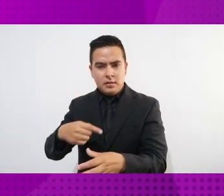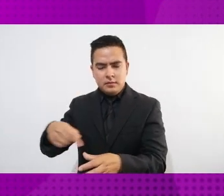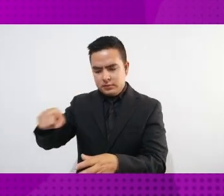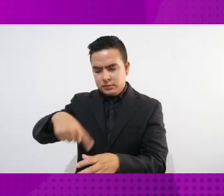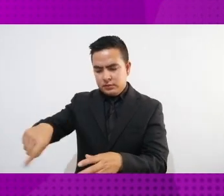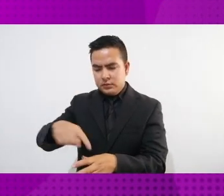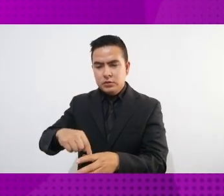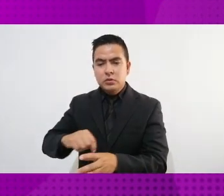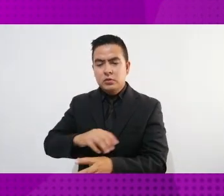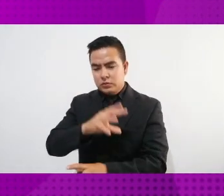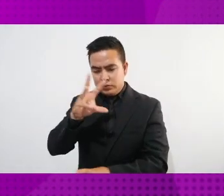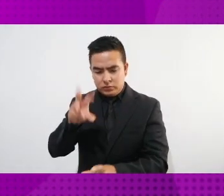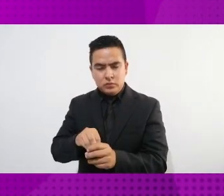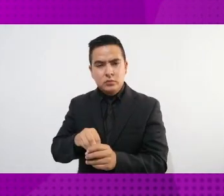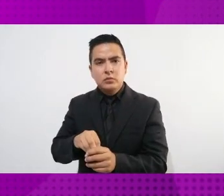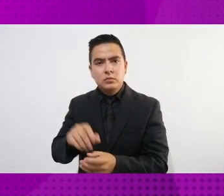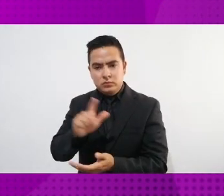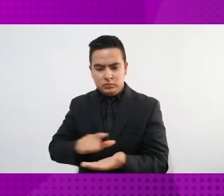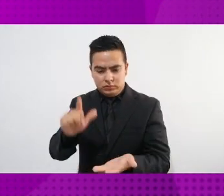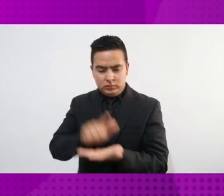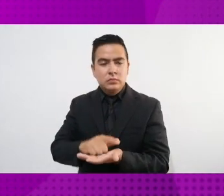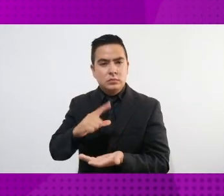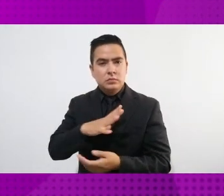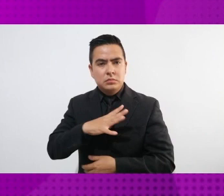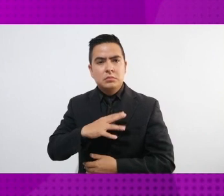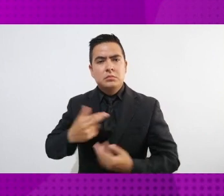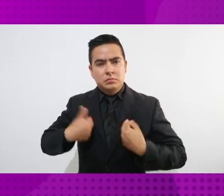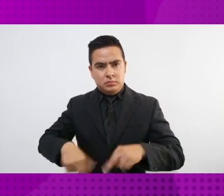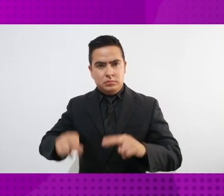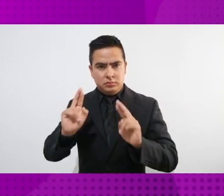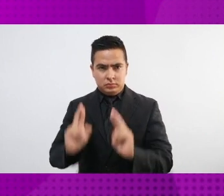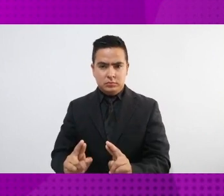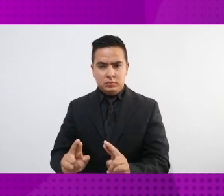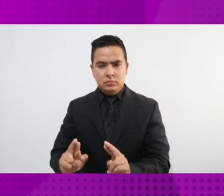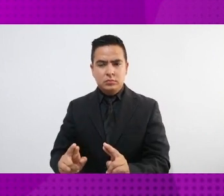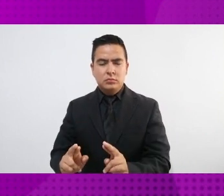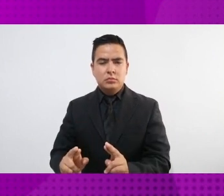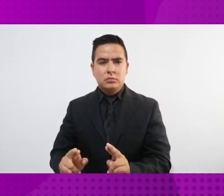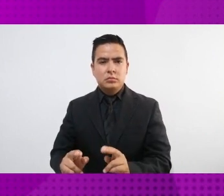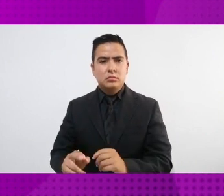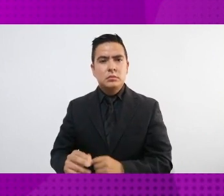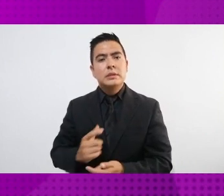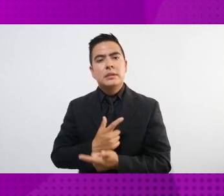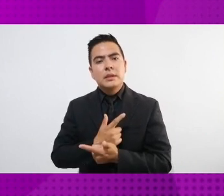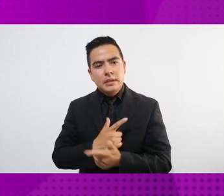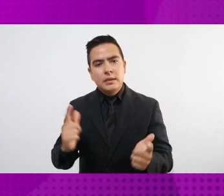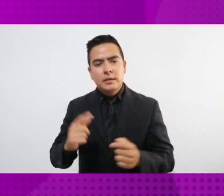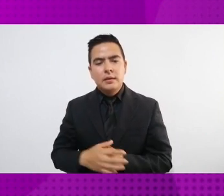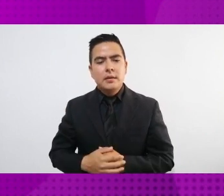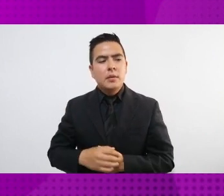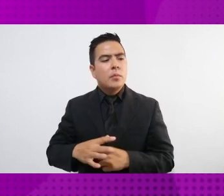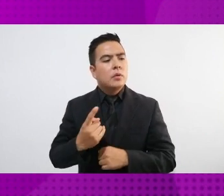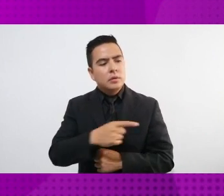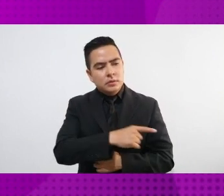de mejor manera su legitimidad democrática y su representación, la representación que libremente